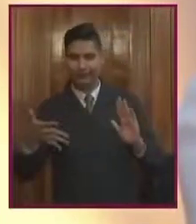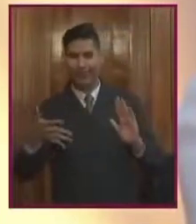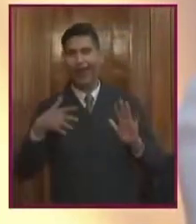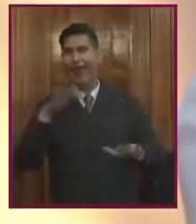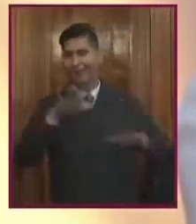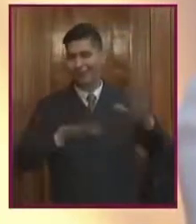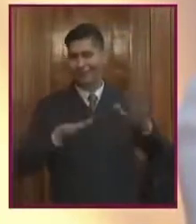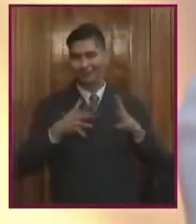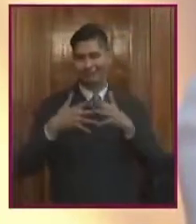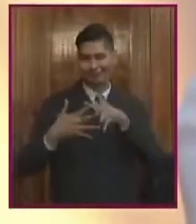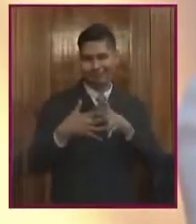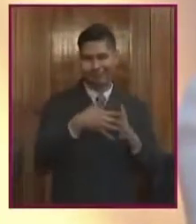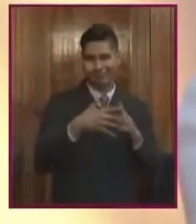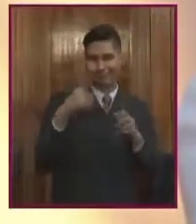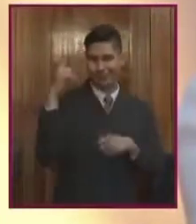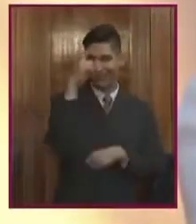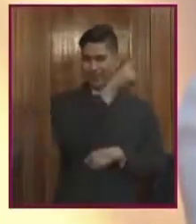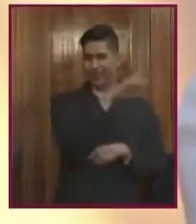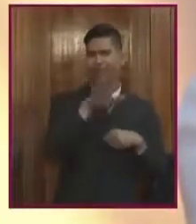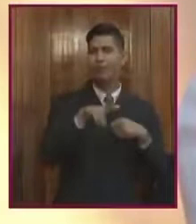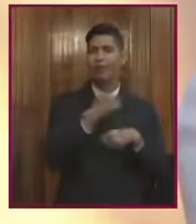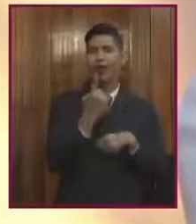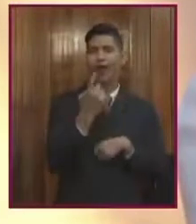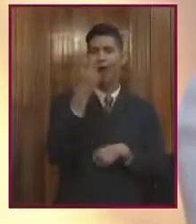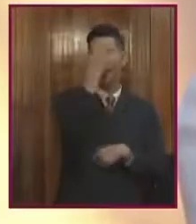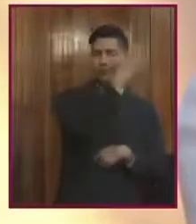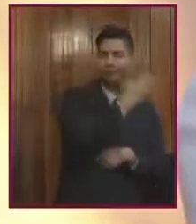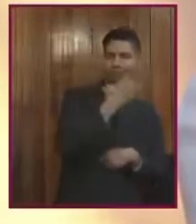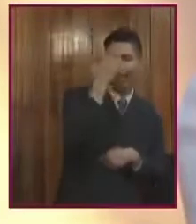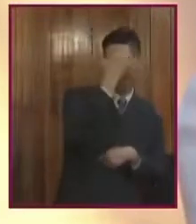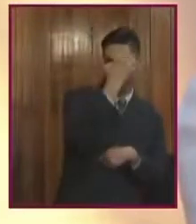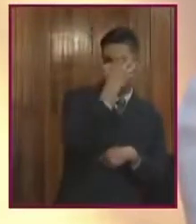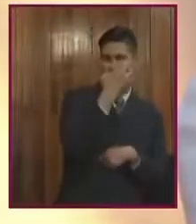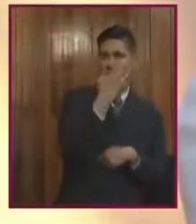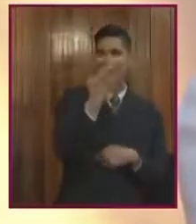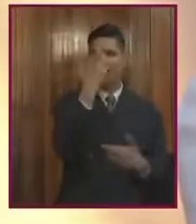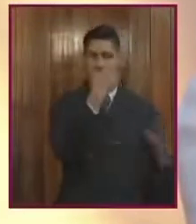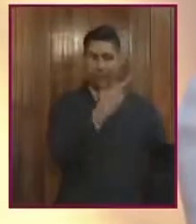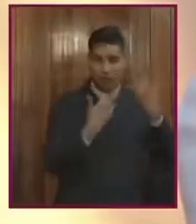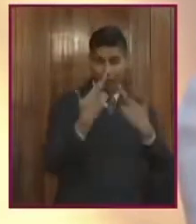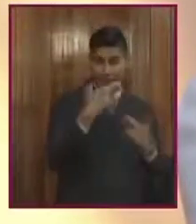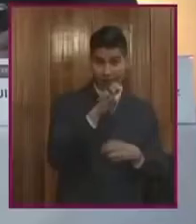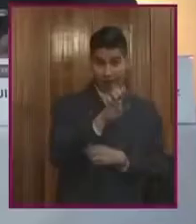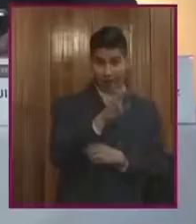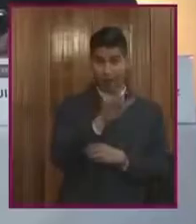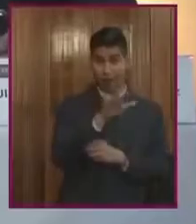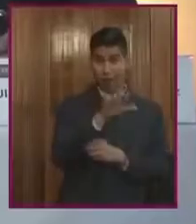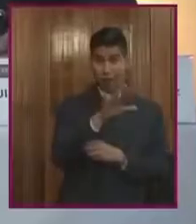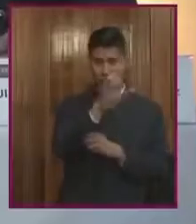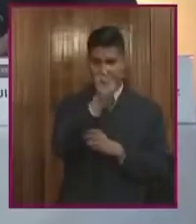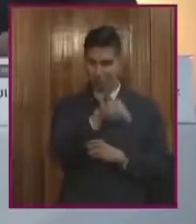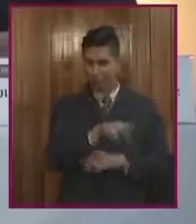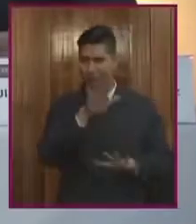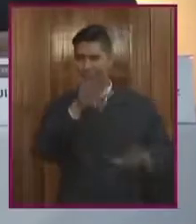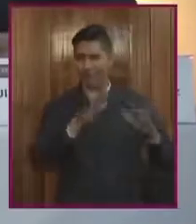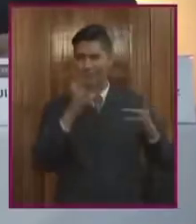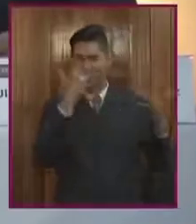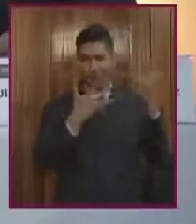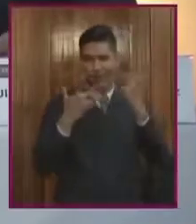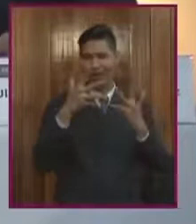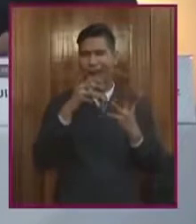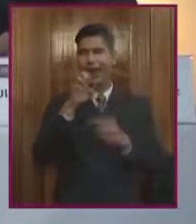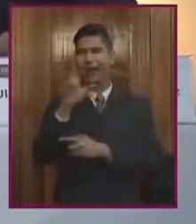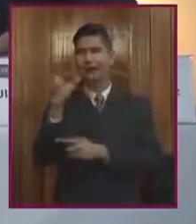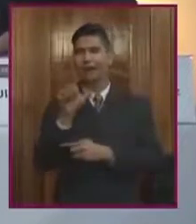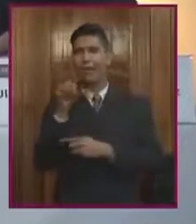tema. Evaluación se confunde con exámenes y se confunde con calificación. Y